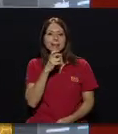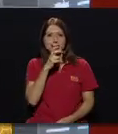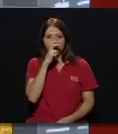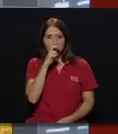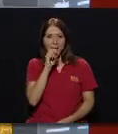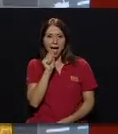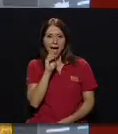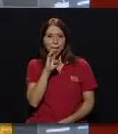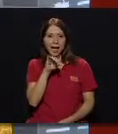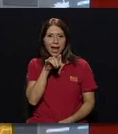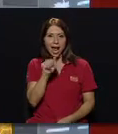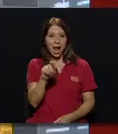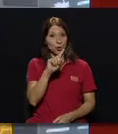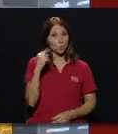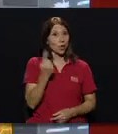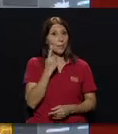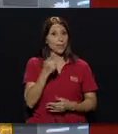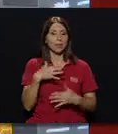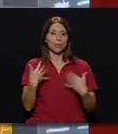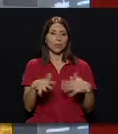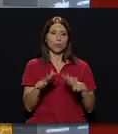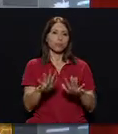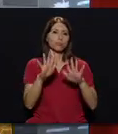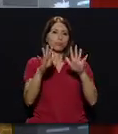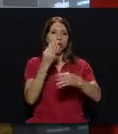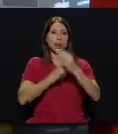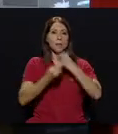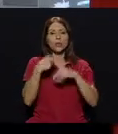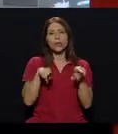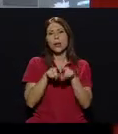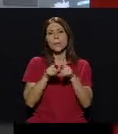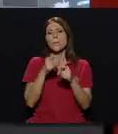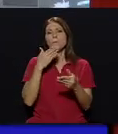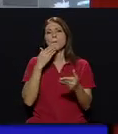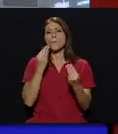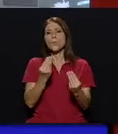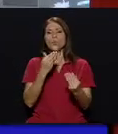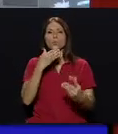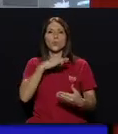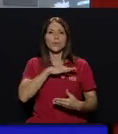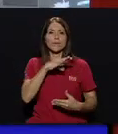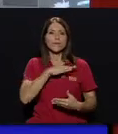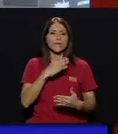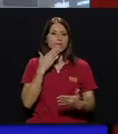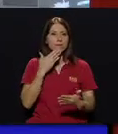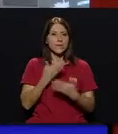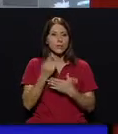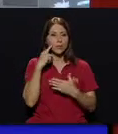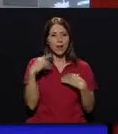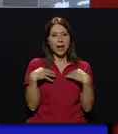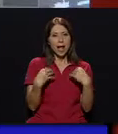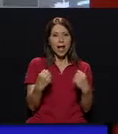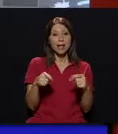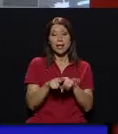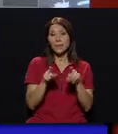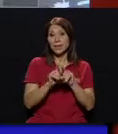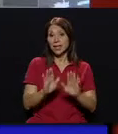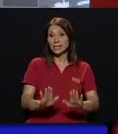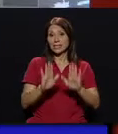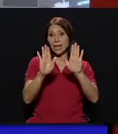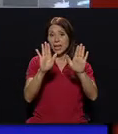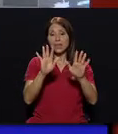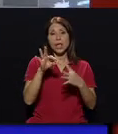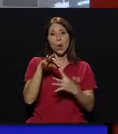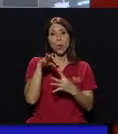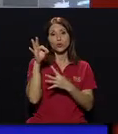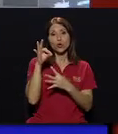abeja, que no solo es un gran alimento, sino que tiene grandes potenciales para la salud, además de ser una excelente